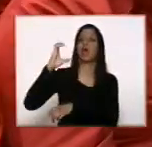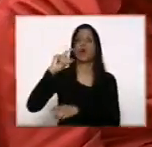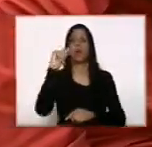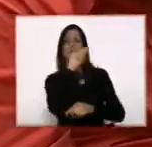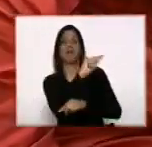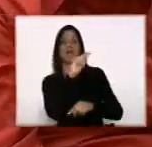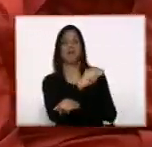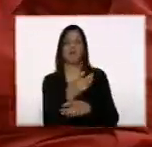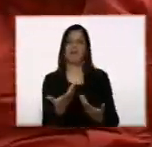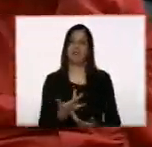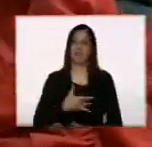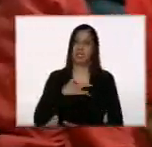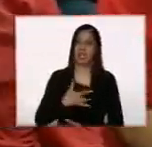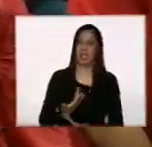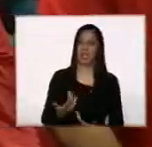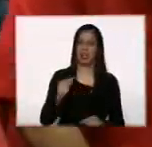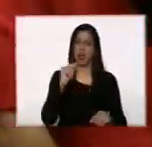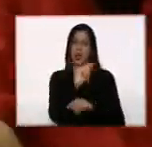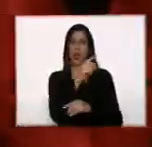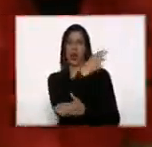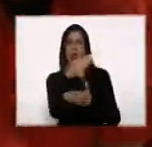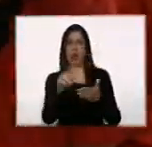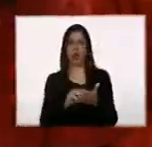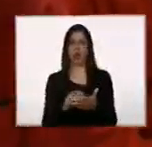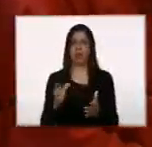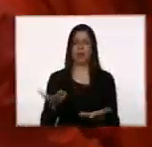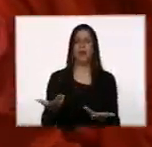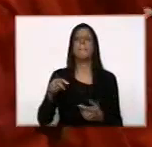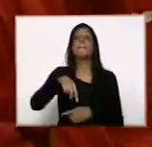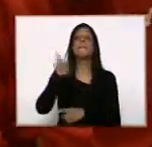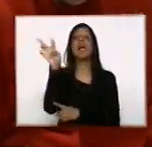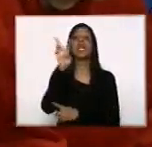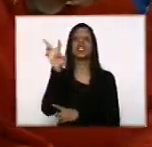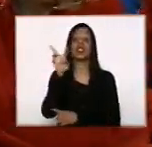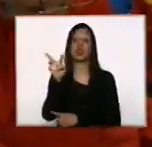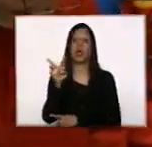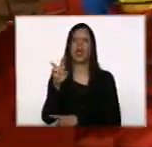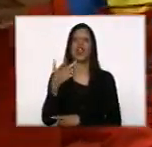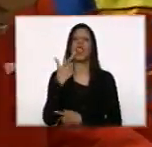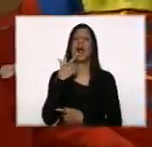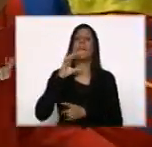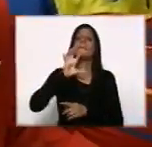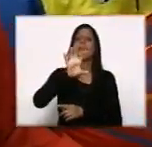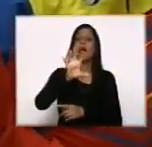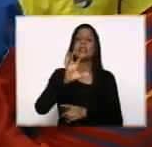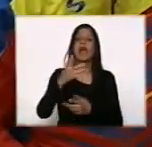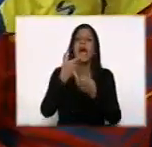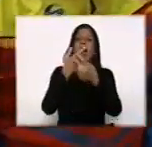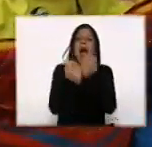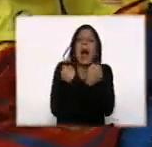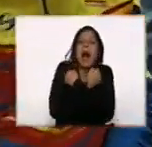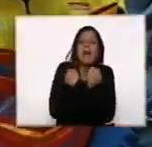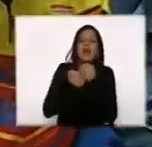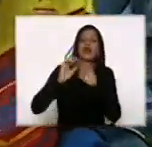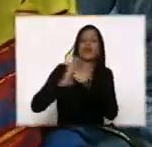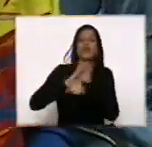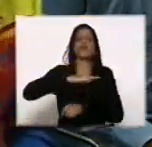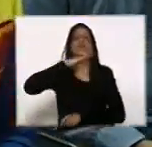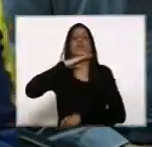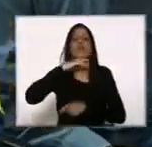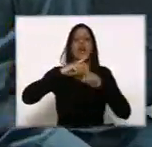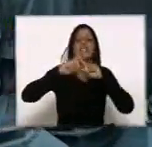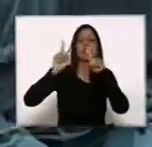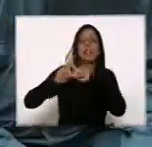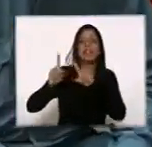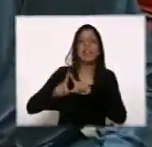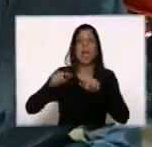ridículo en otros suelos. Venezuela no es eso, Venezuela es un país lleno de amor, lleno de diversidad. Basta